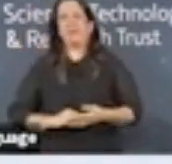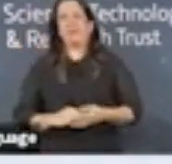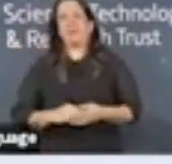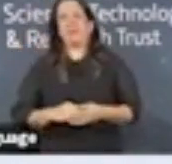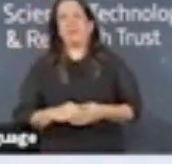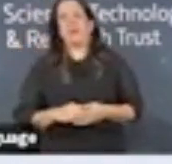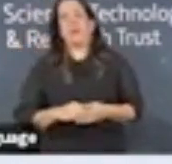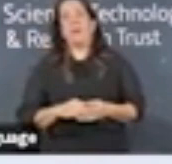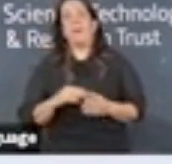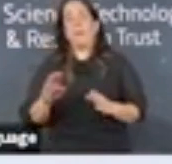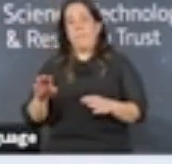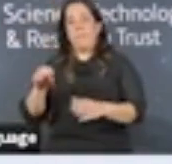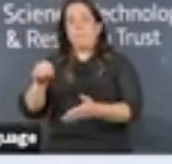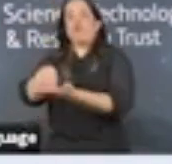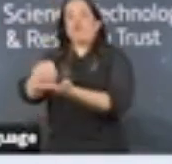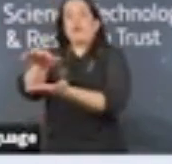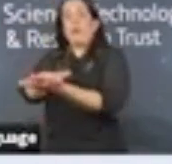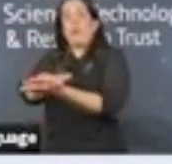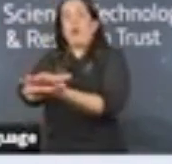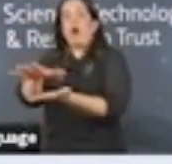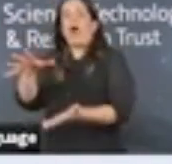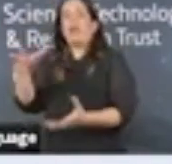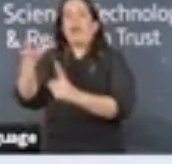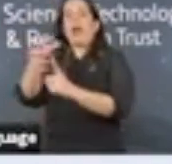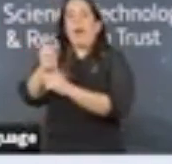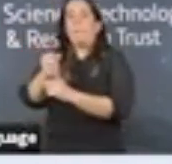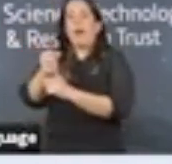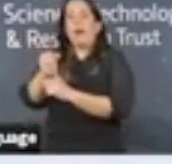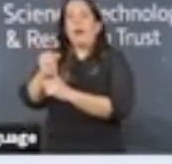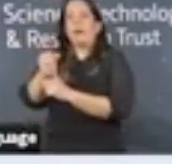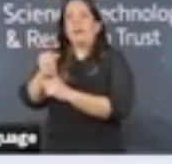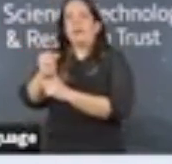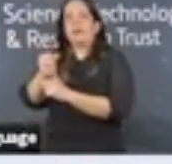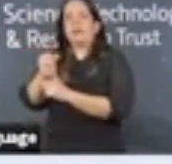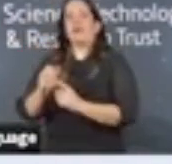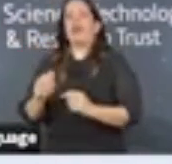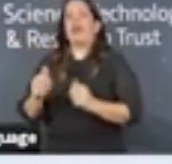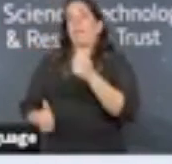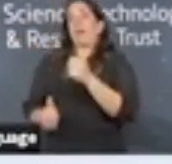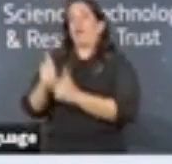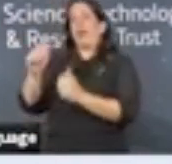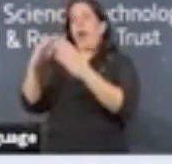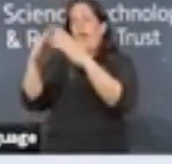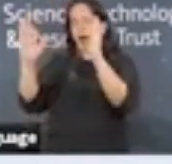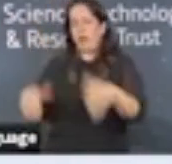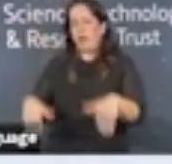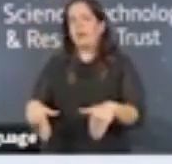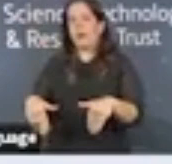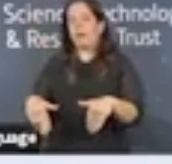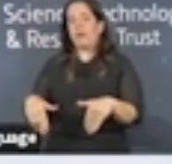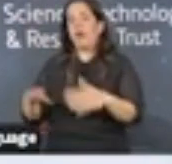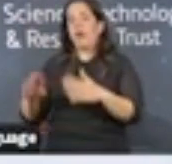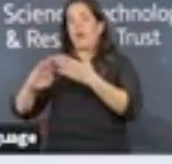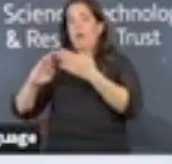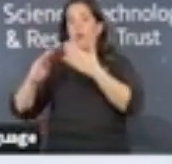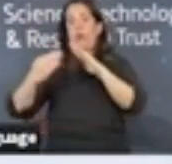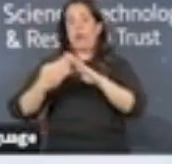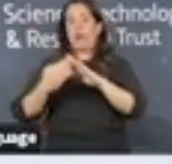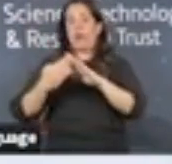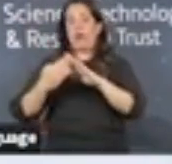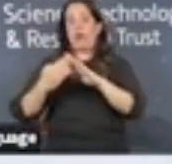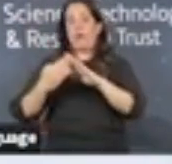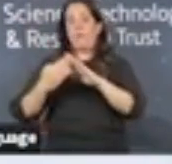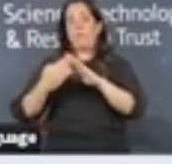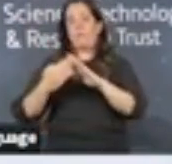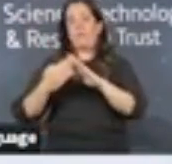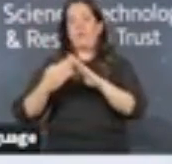pusimos 3 trampas agua por casa, en la mayoría de las casas. Y la comunidad representada con el